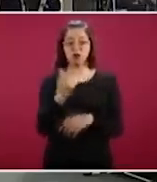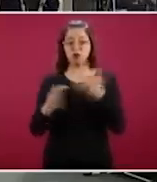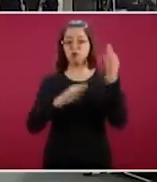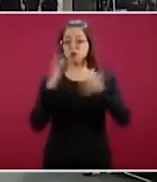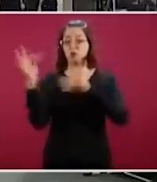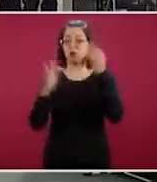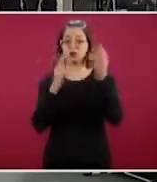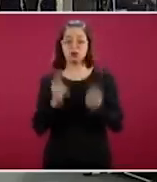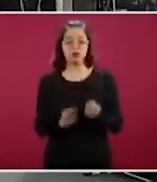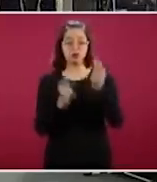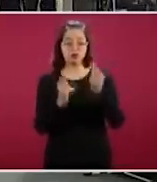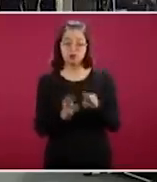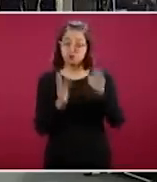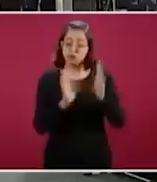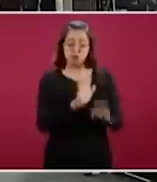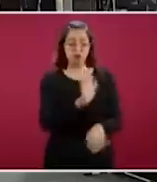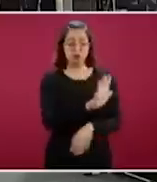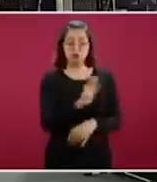propaganda.